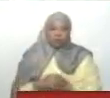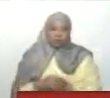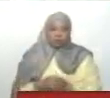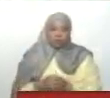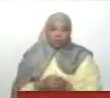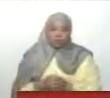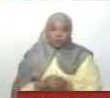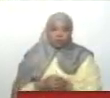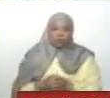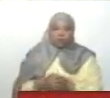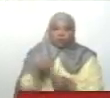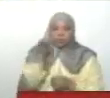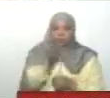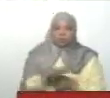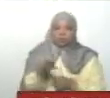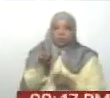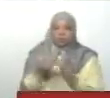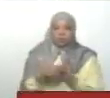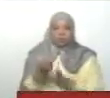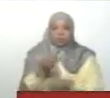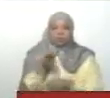el 2014.